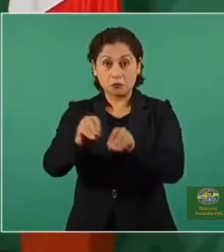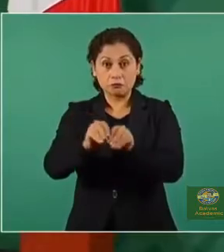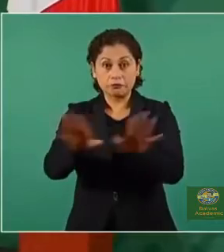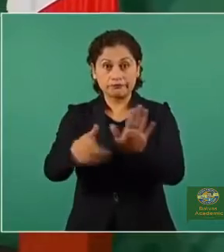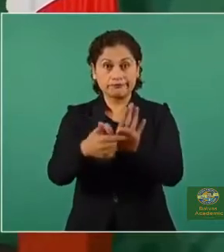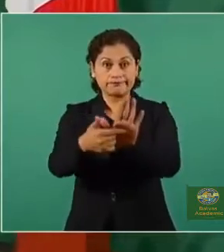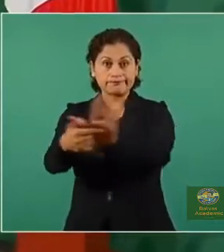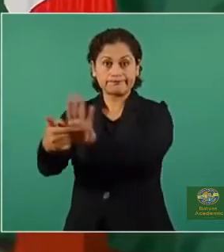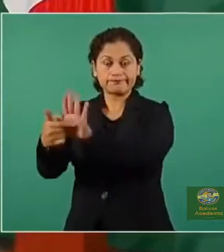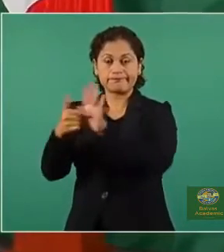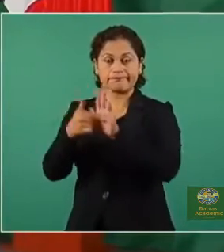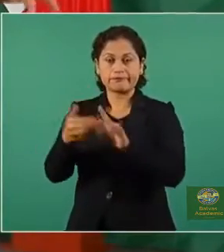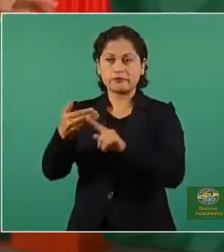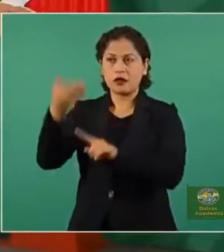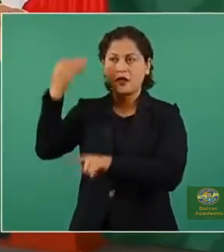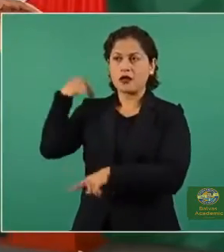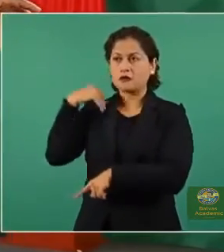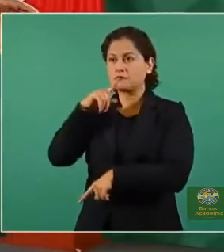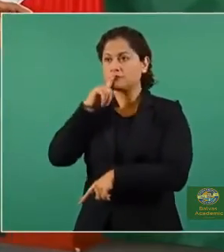de estar buscando